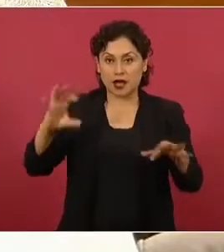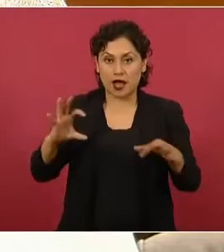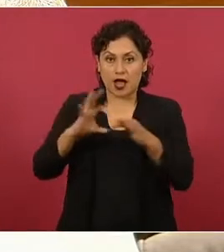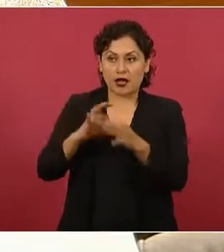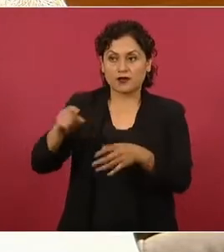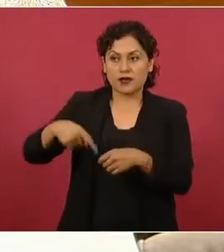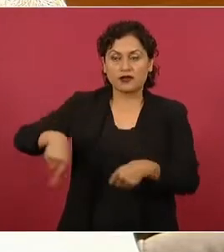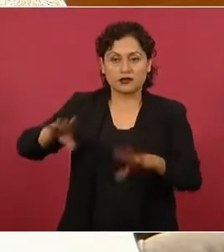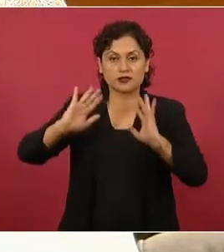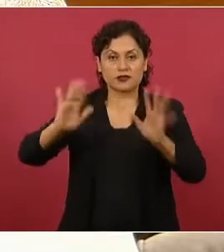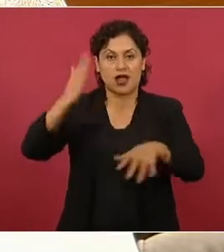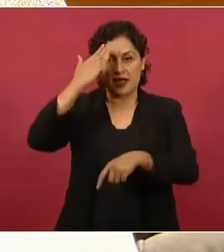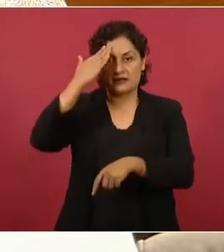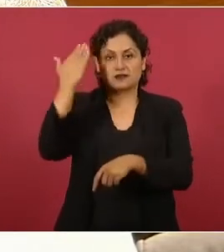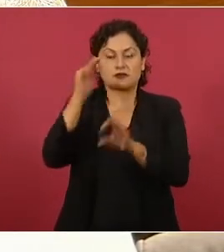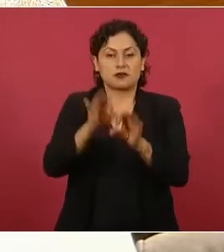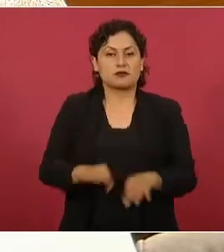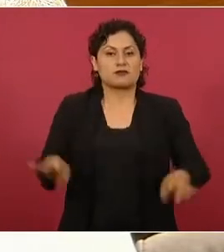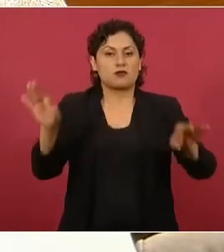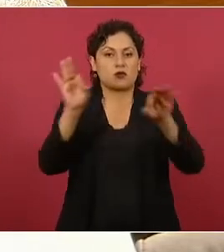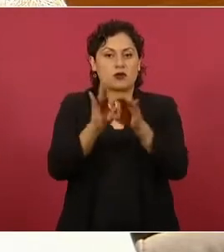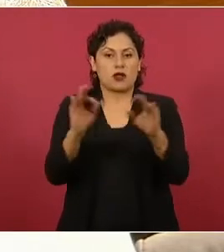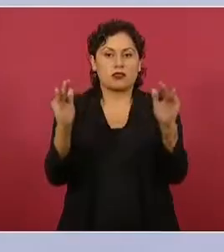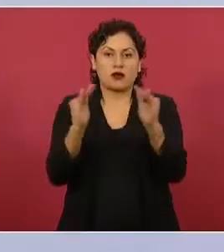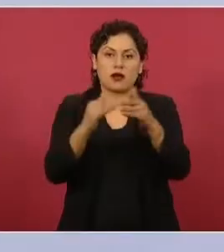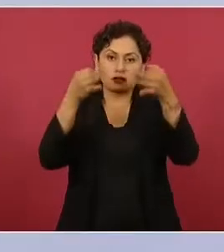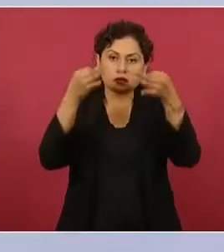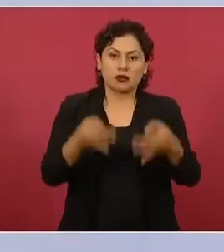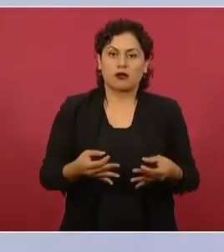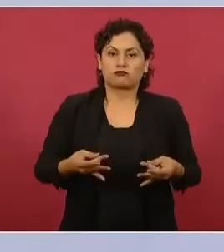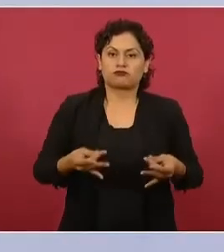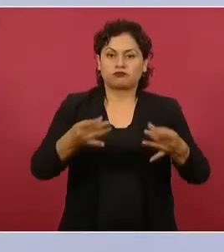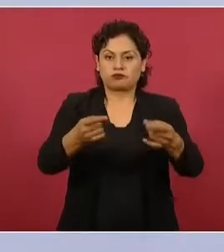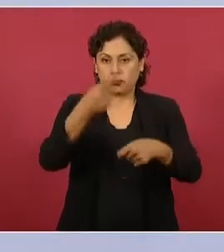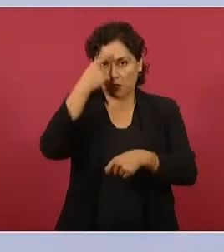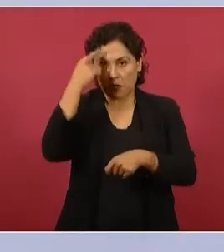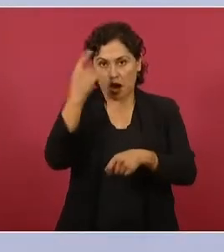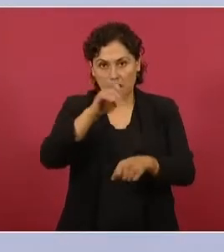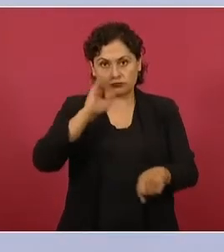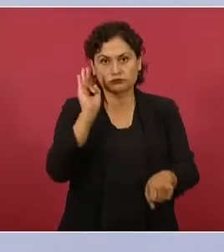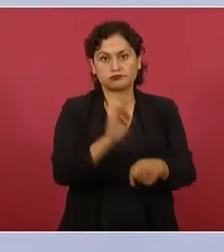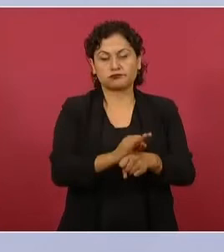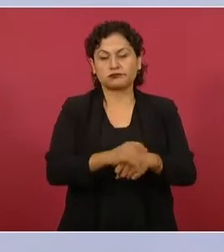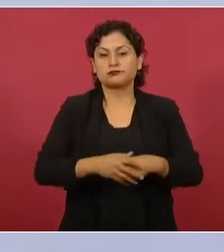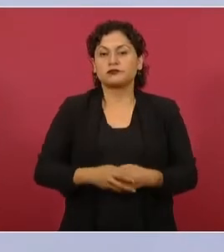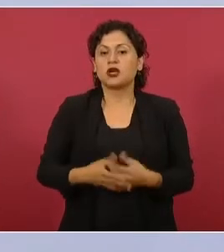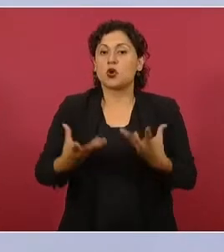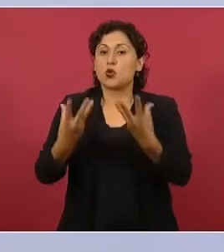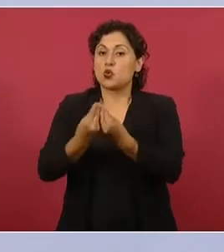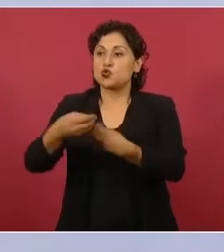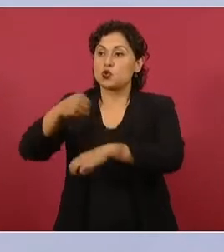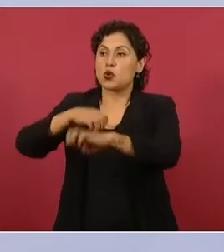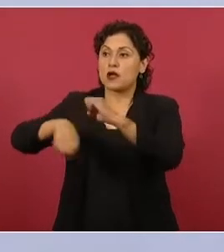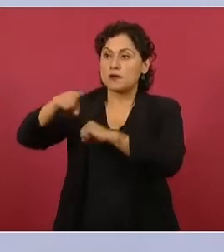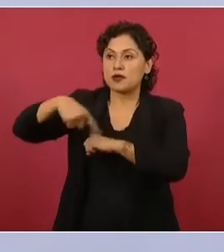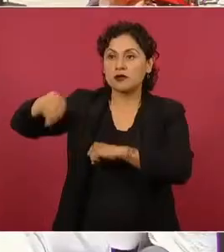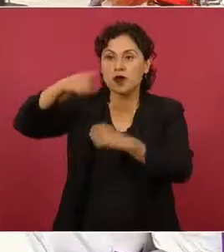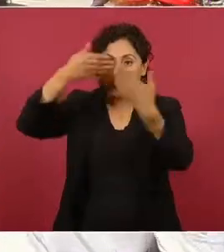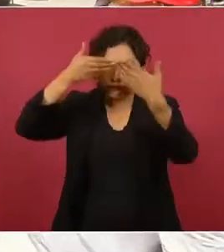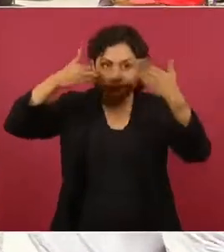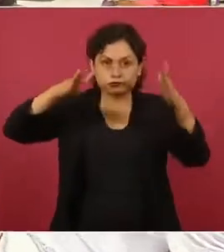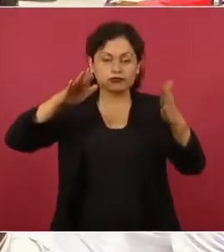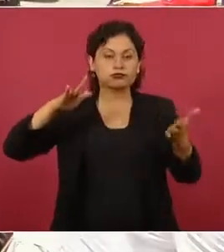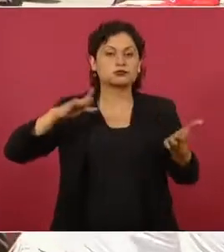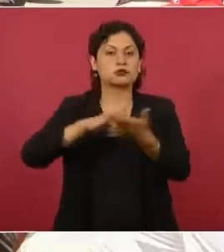importancia de garantizar la calidad de la vivienda, colaborando con los empresarios que tienen dimensión social y están